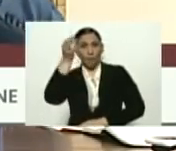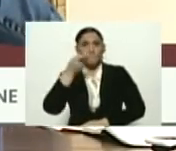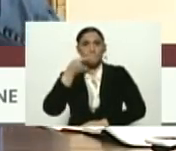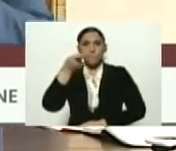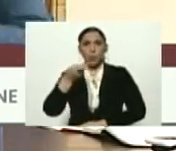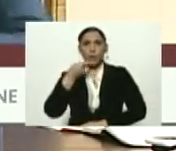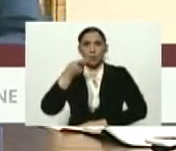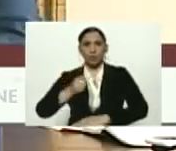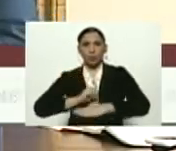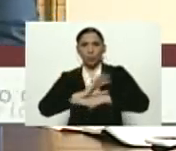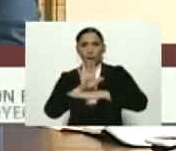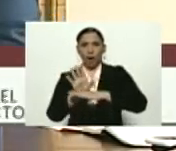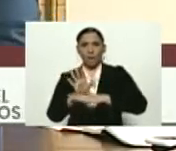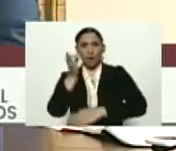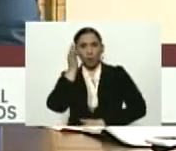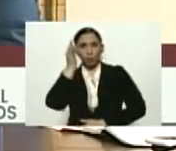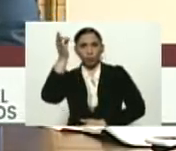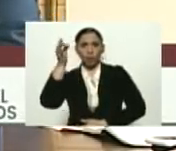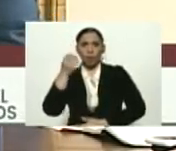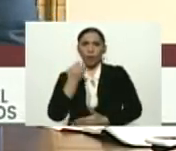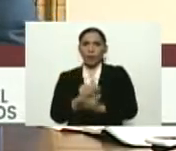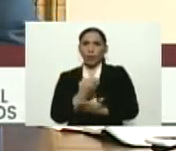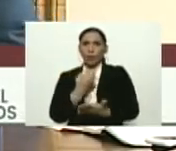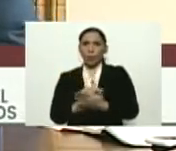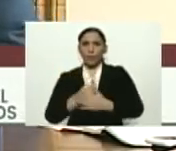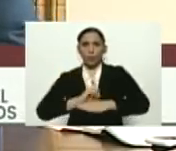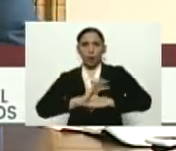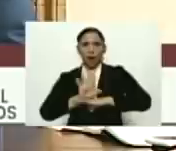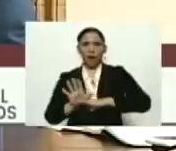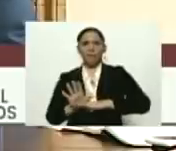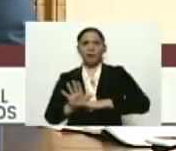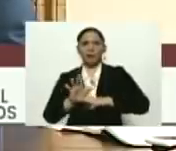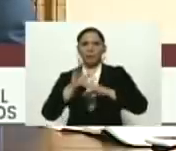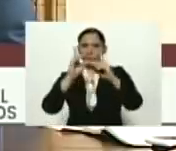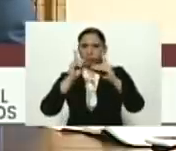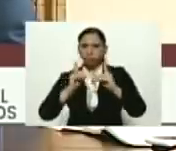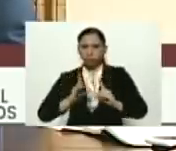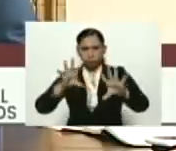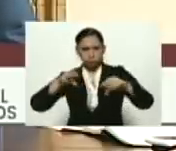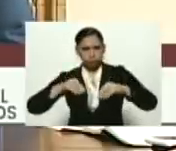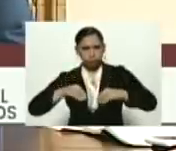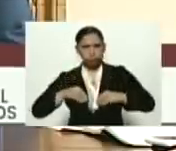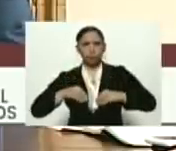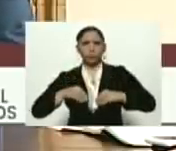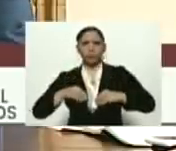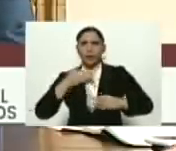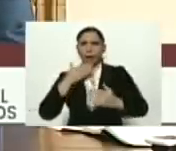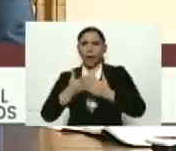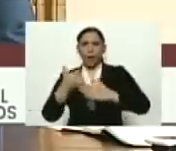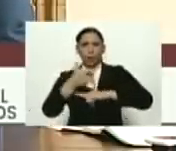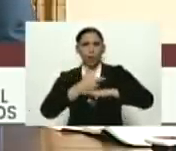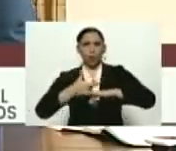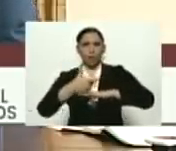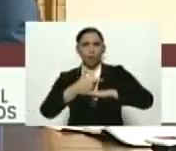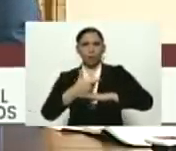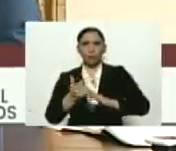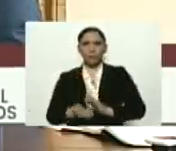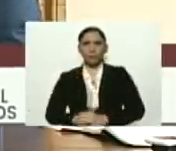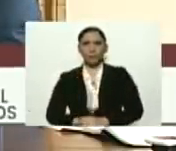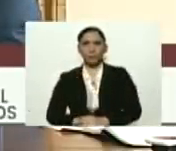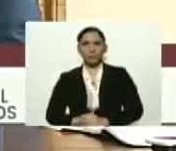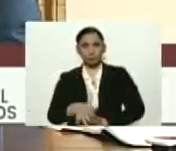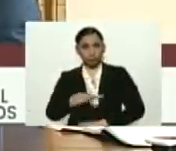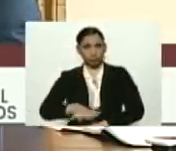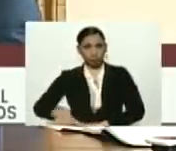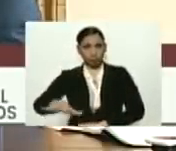el Consejo Económico del ALBA aterriza con decisiones tomadas por los gobiernos. En el campo